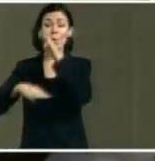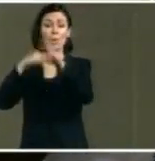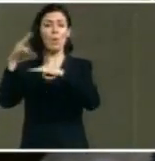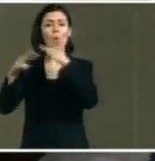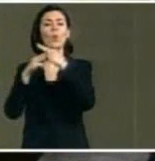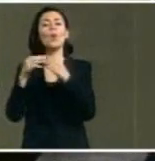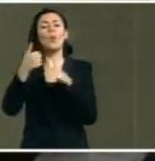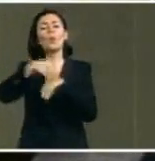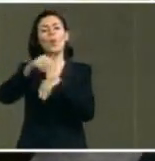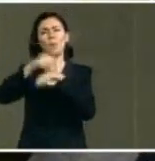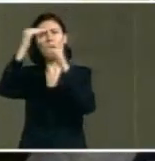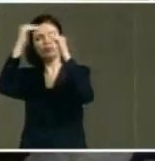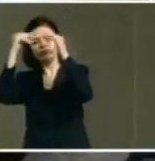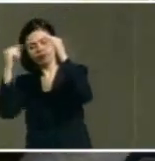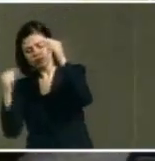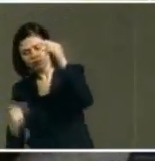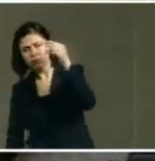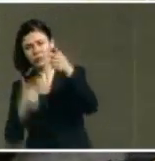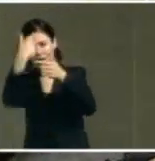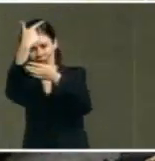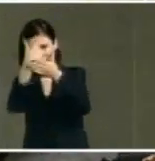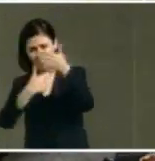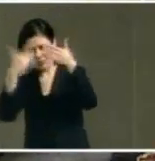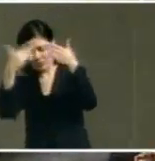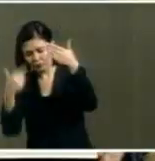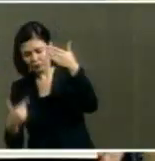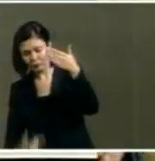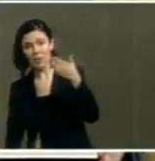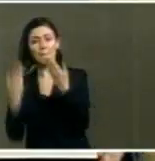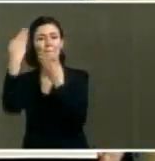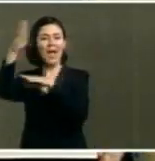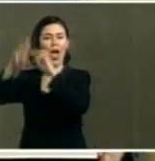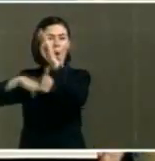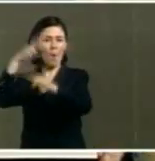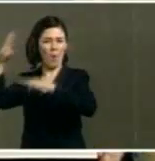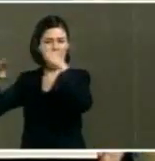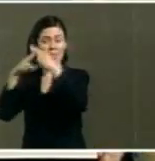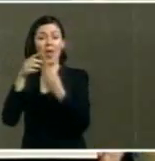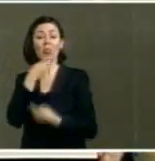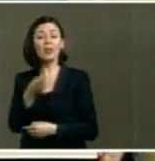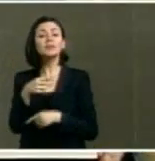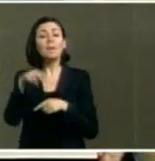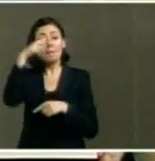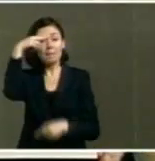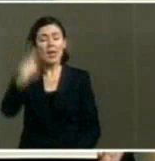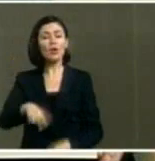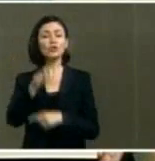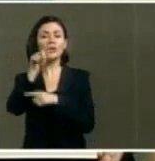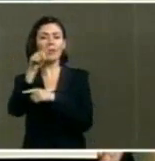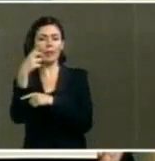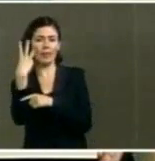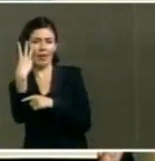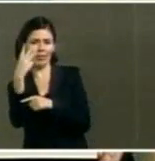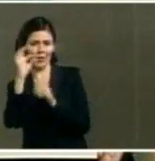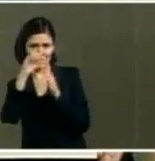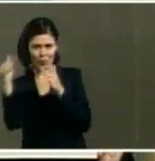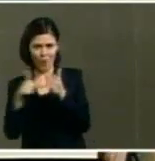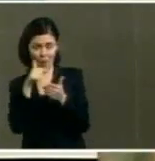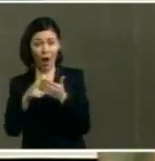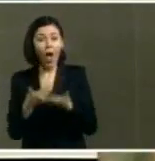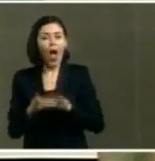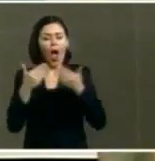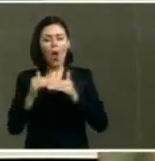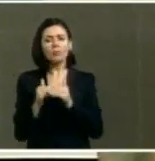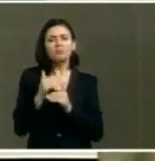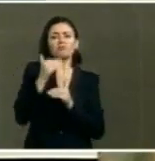de facilidad para hacer negocios del Banco Mundial y hoy hemos avanzado al lugar número 35. Ya somos el